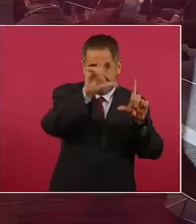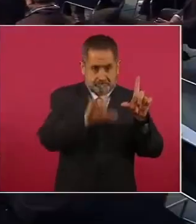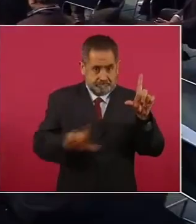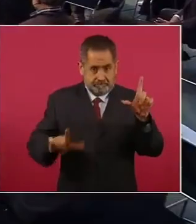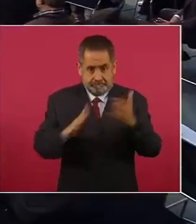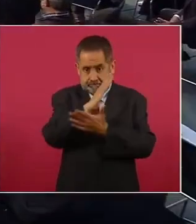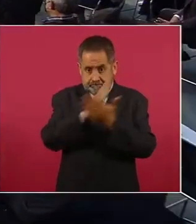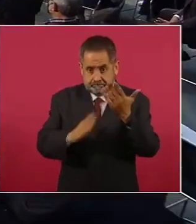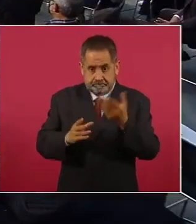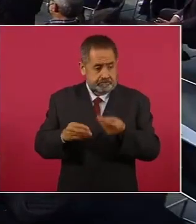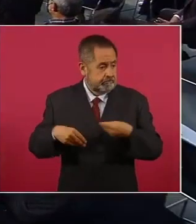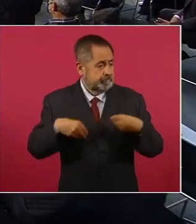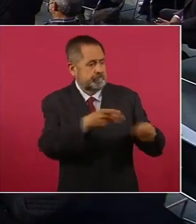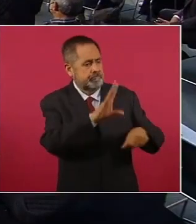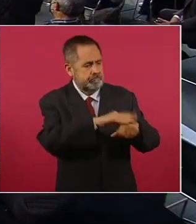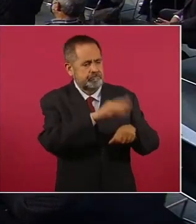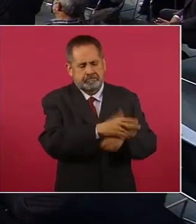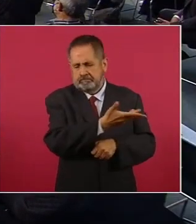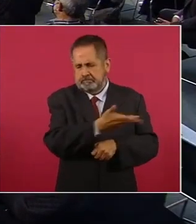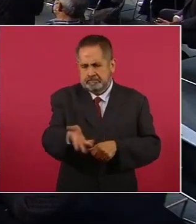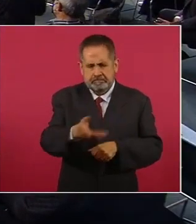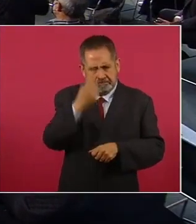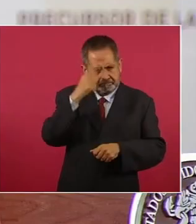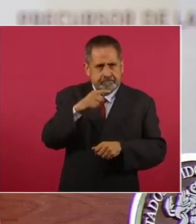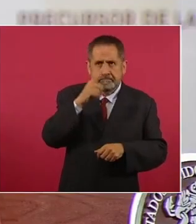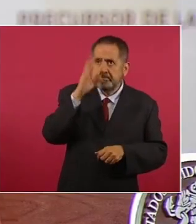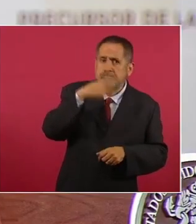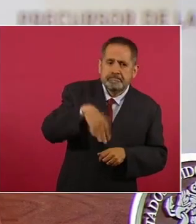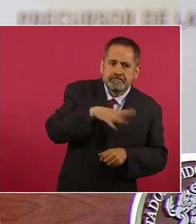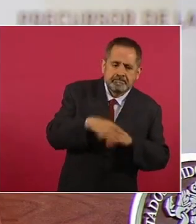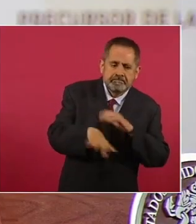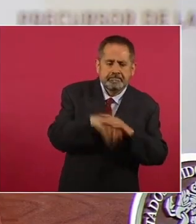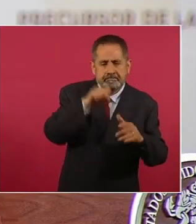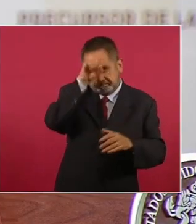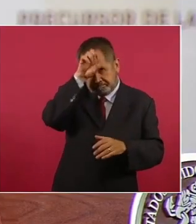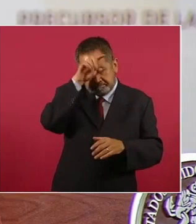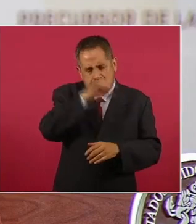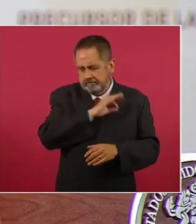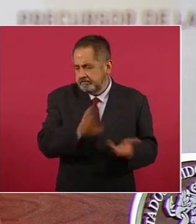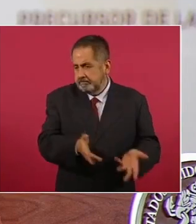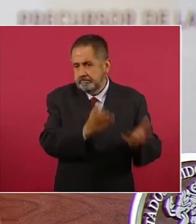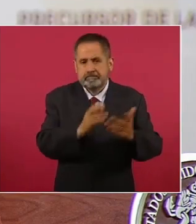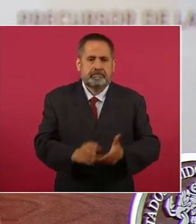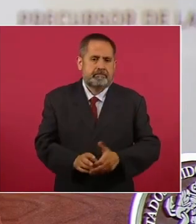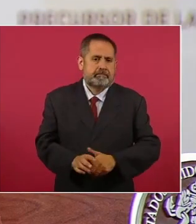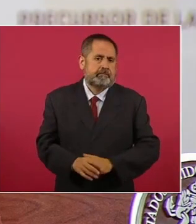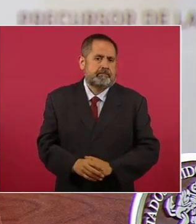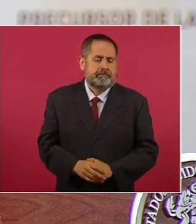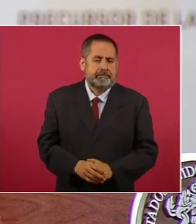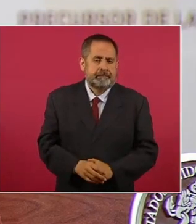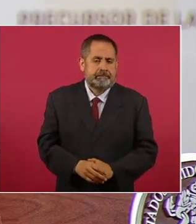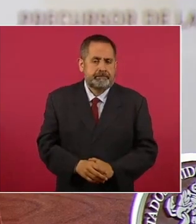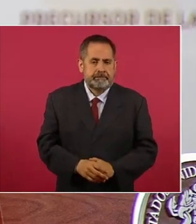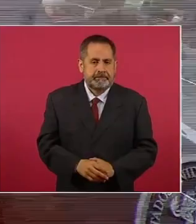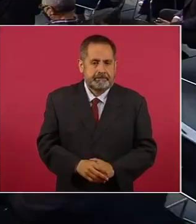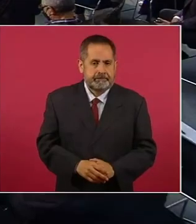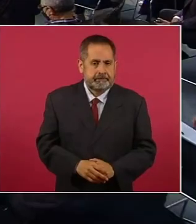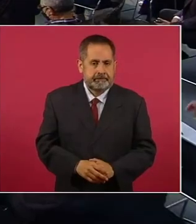nacional tiene concesiones para la explotación minera. Y